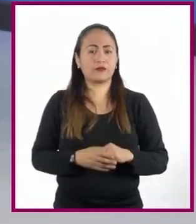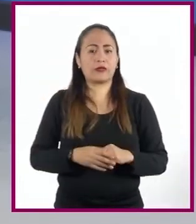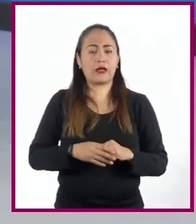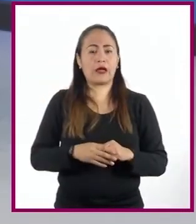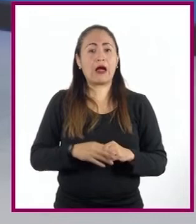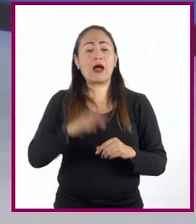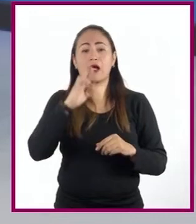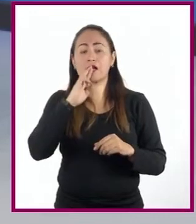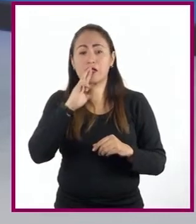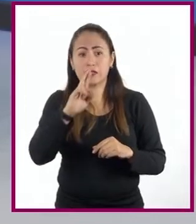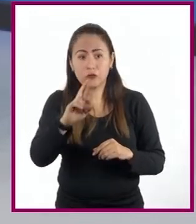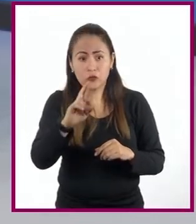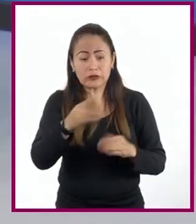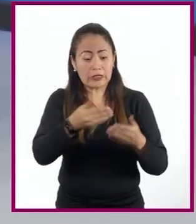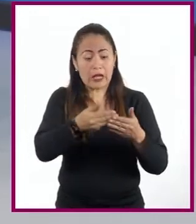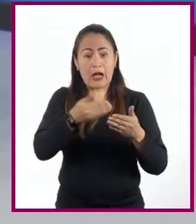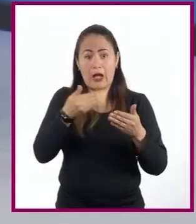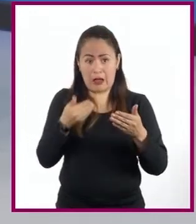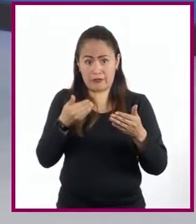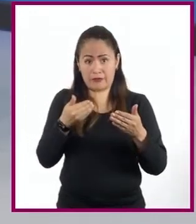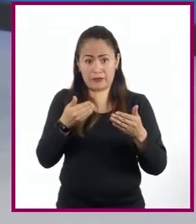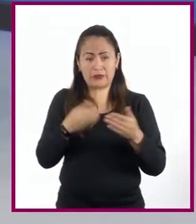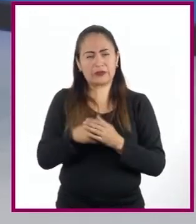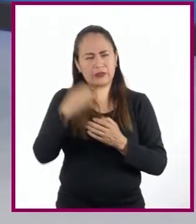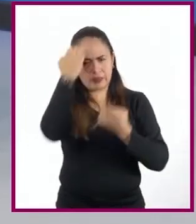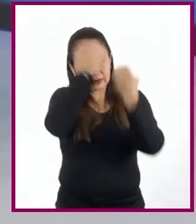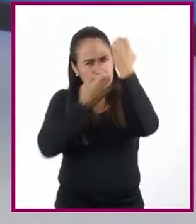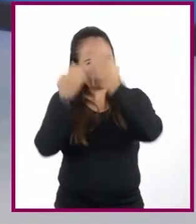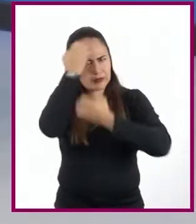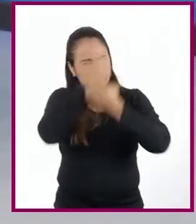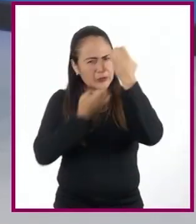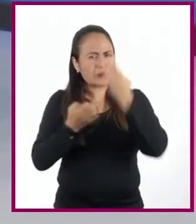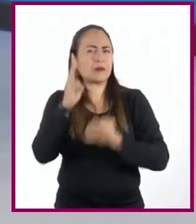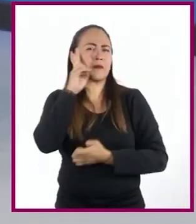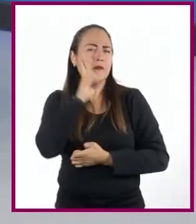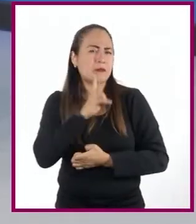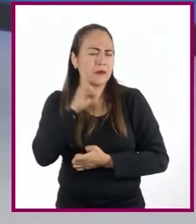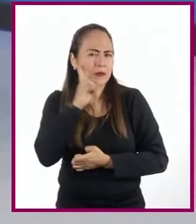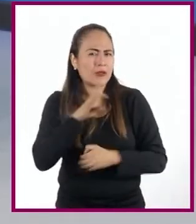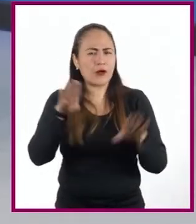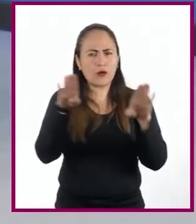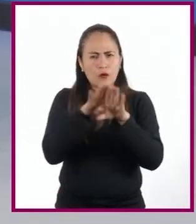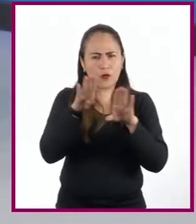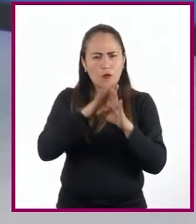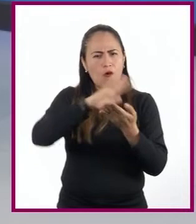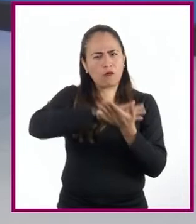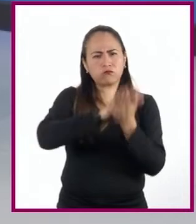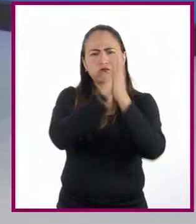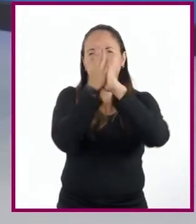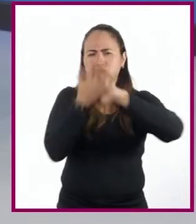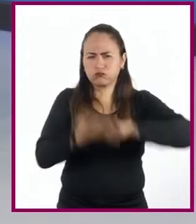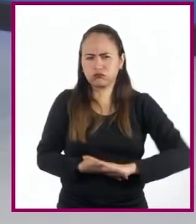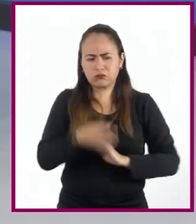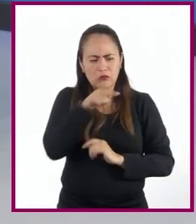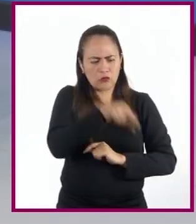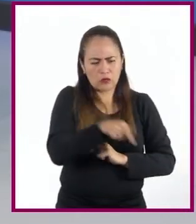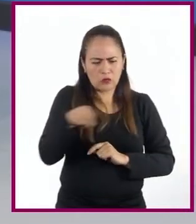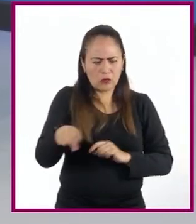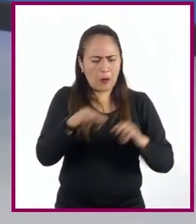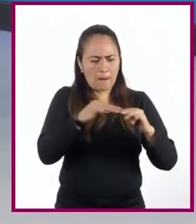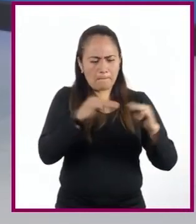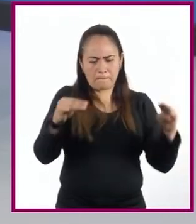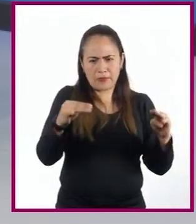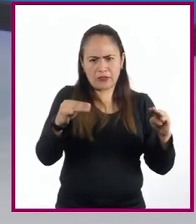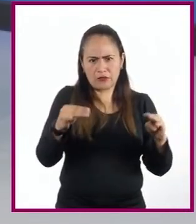de revisar situaciones de este tipo, analicemos a detalle cómo podemos obtener equivalencias entre el metro